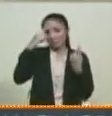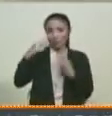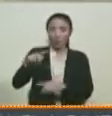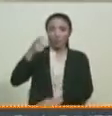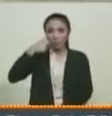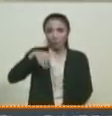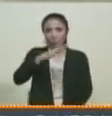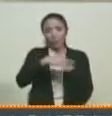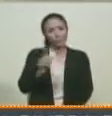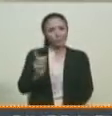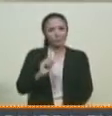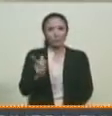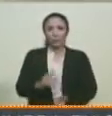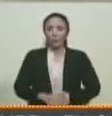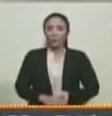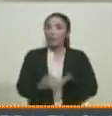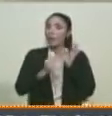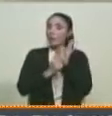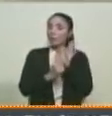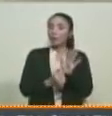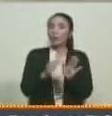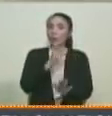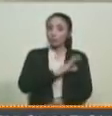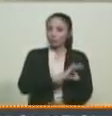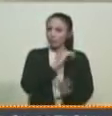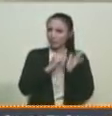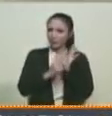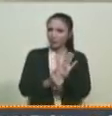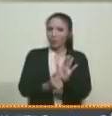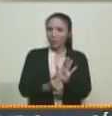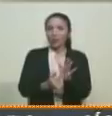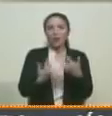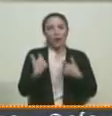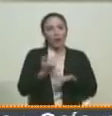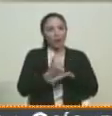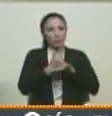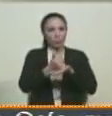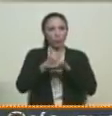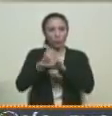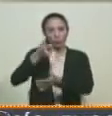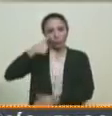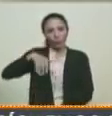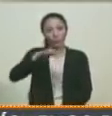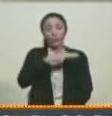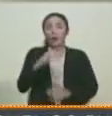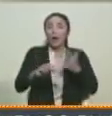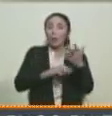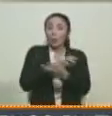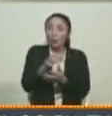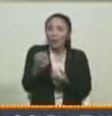El modelo social ha demostrado ser un modelo para vivir y soportar esta guerra.